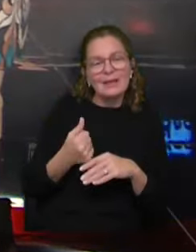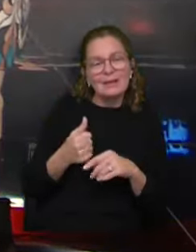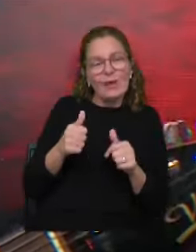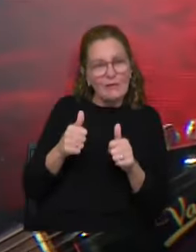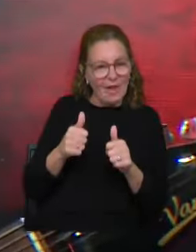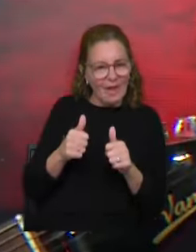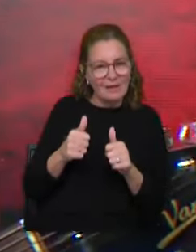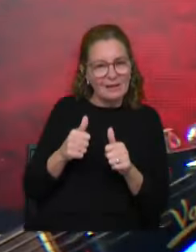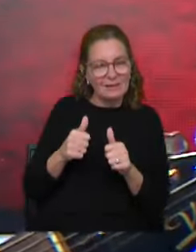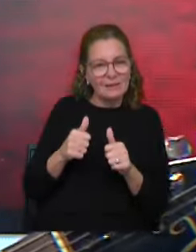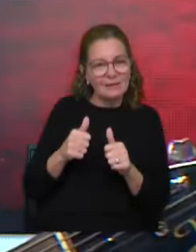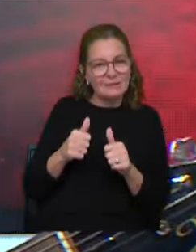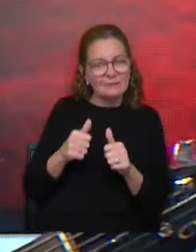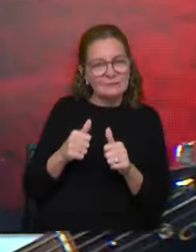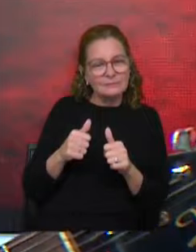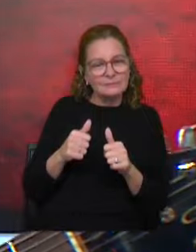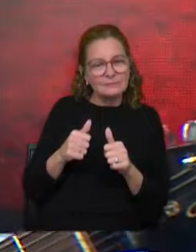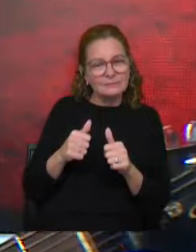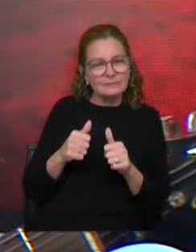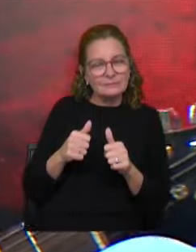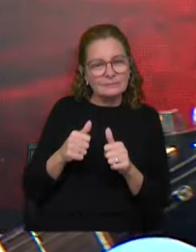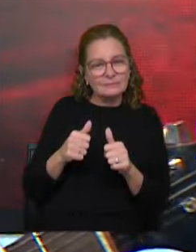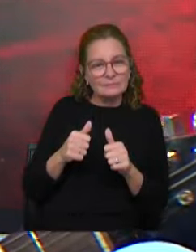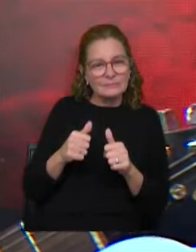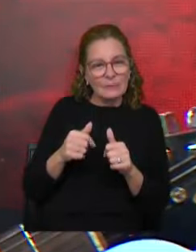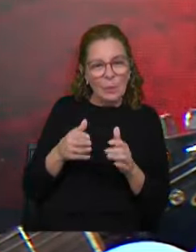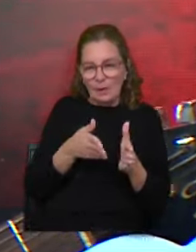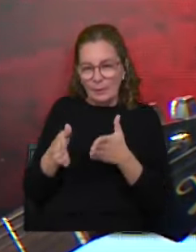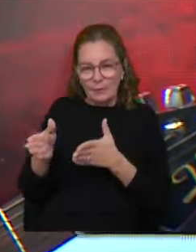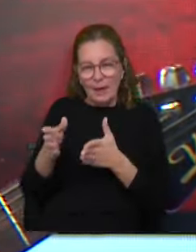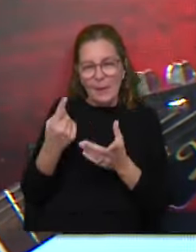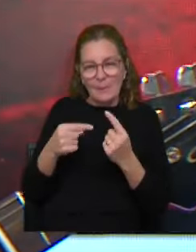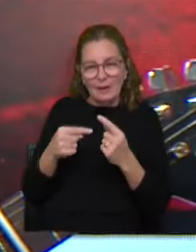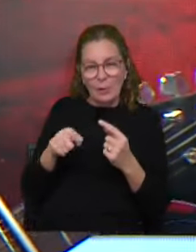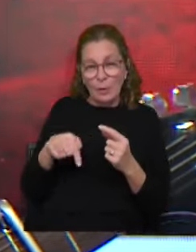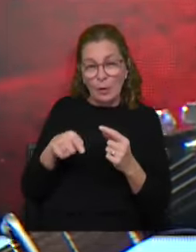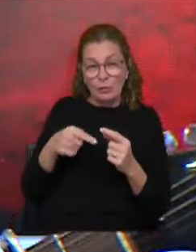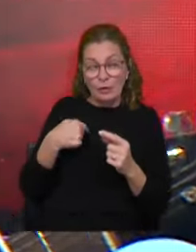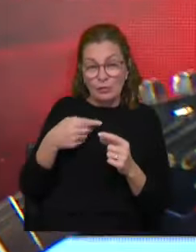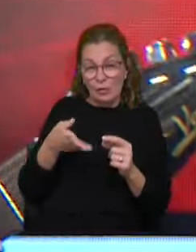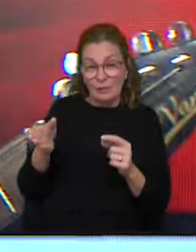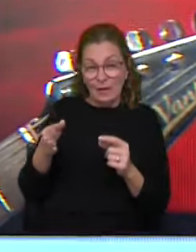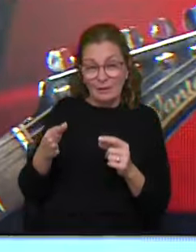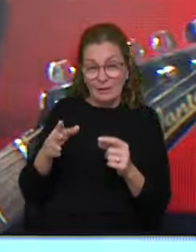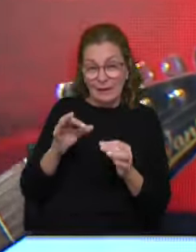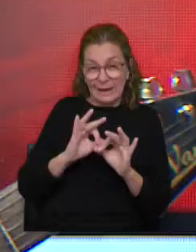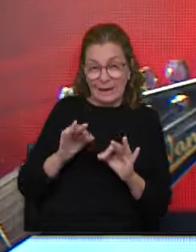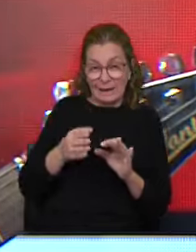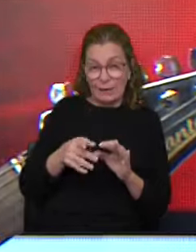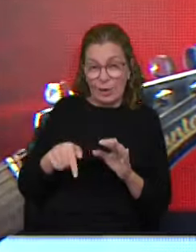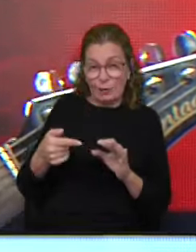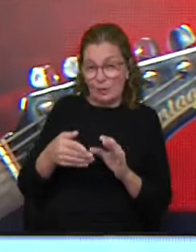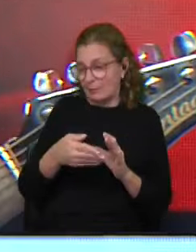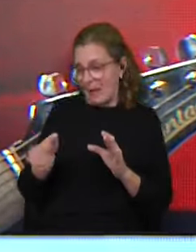sea... me como que me rumbea, pero es por donde yo iba, no es como que de la nada, tipo, otra